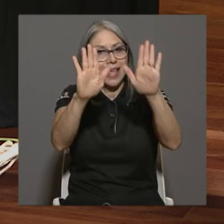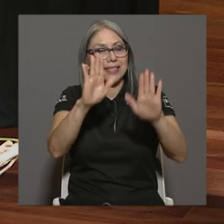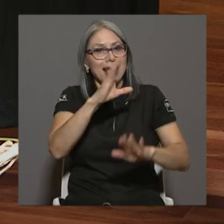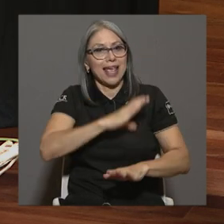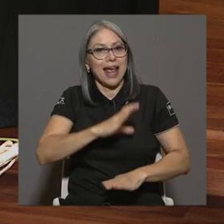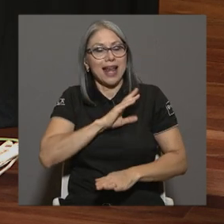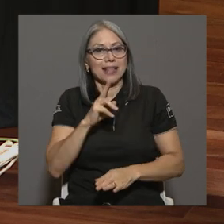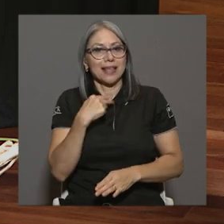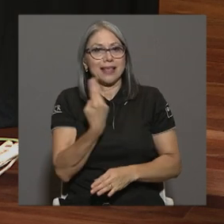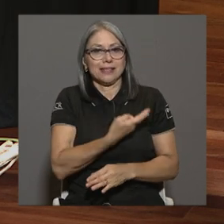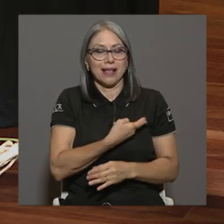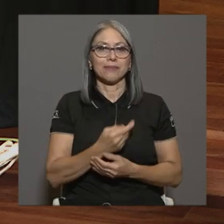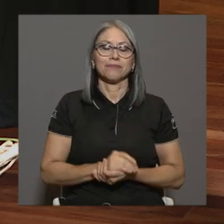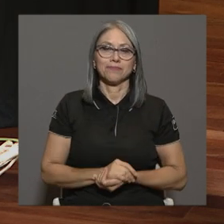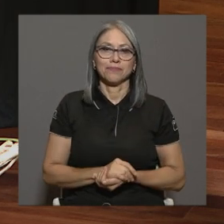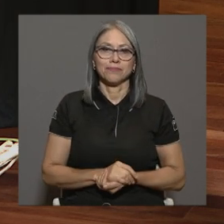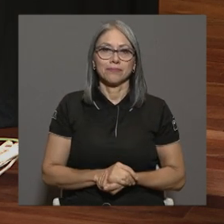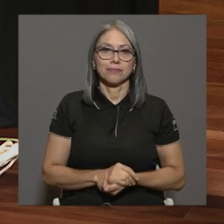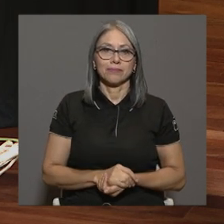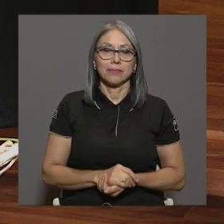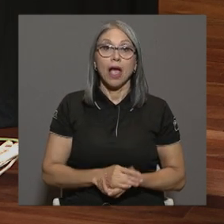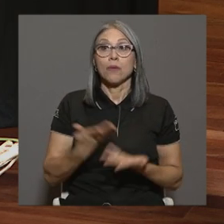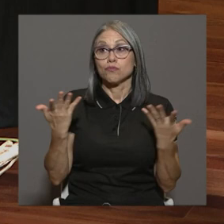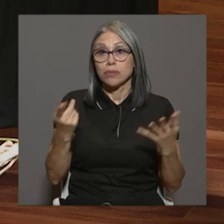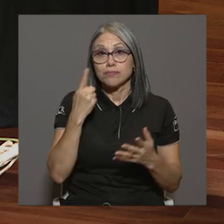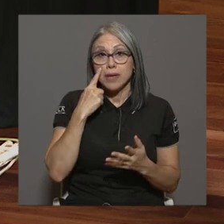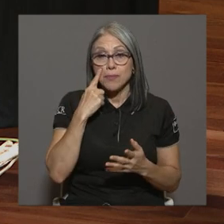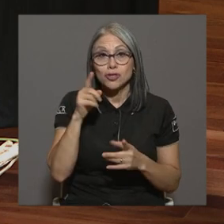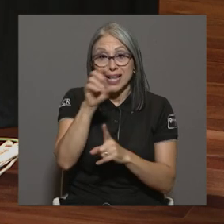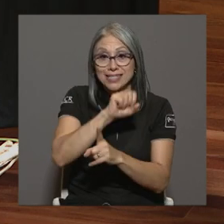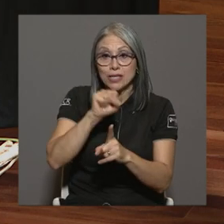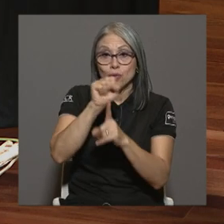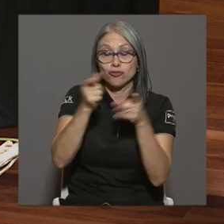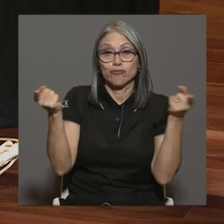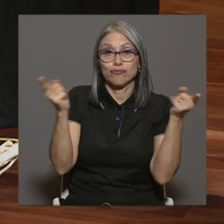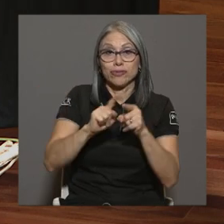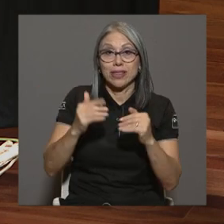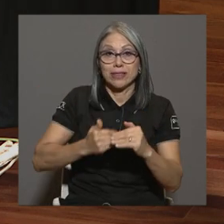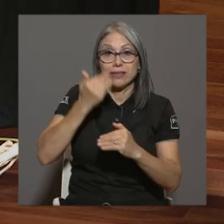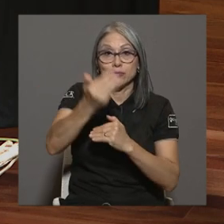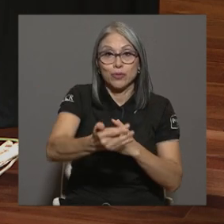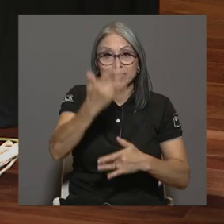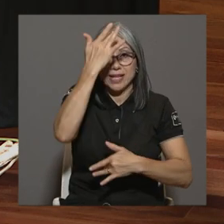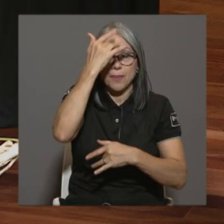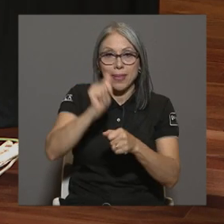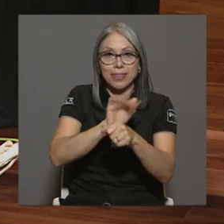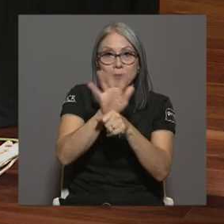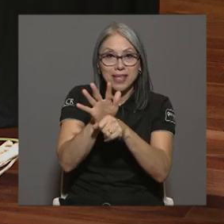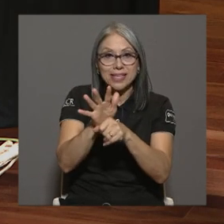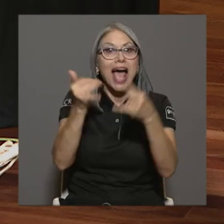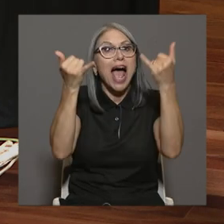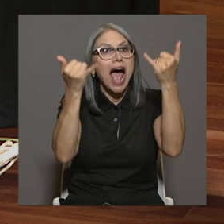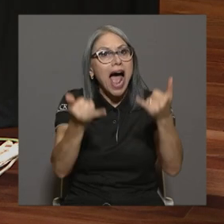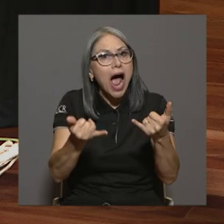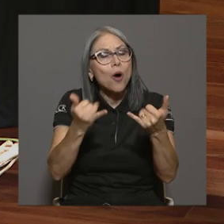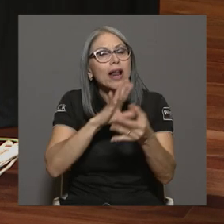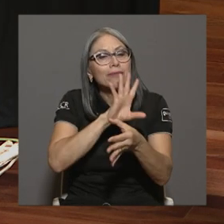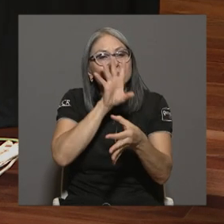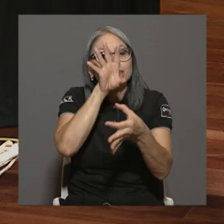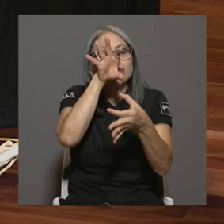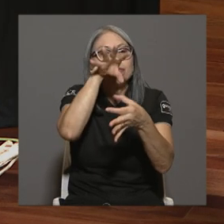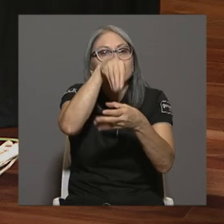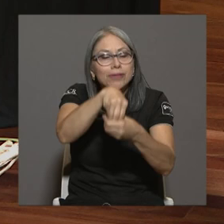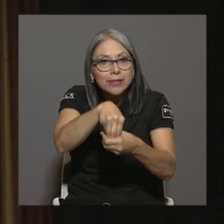caracteriza. Si bien el contexto post-pandemia ha incorporado la virtualidad como parte de los